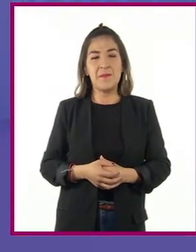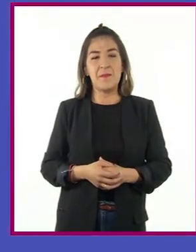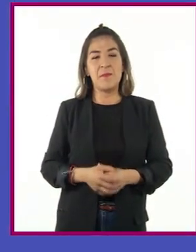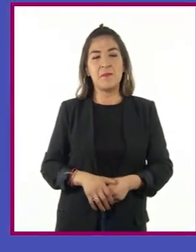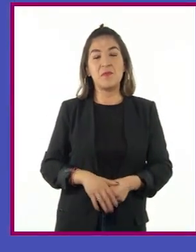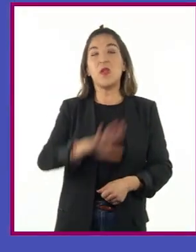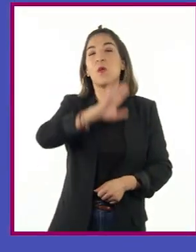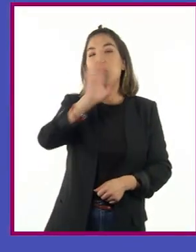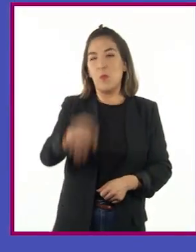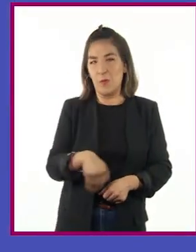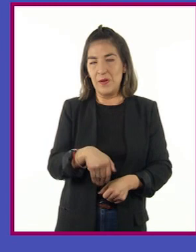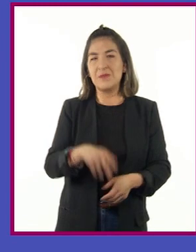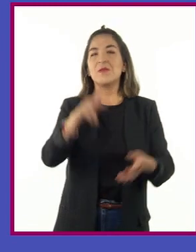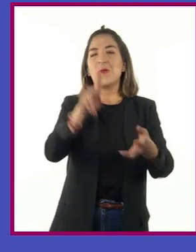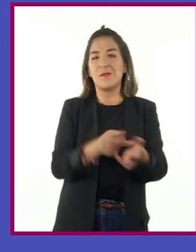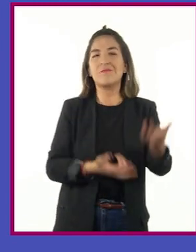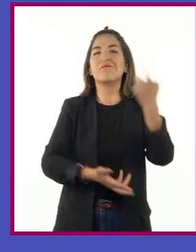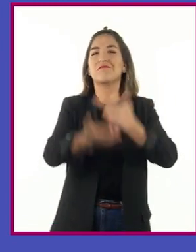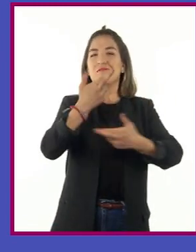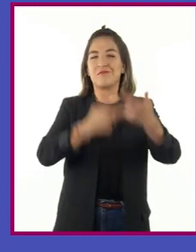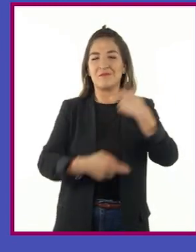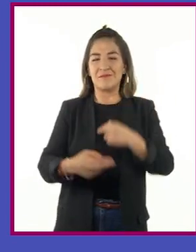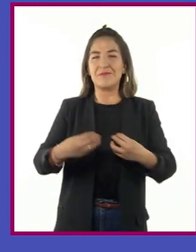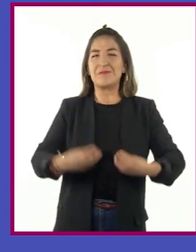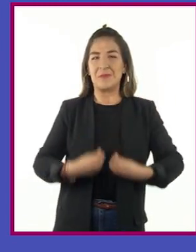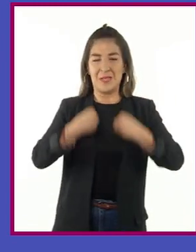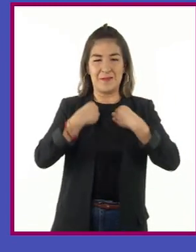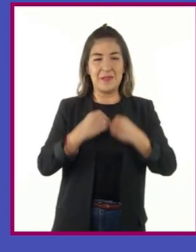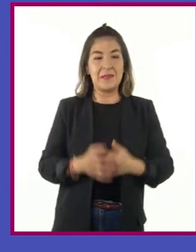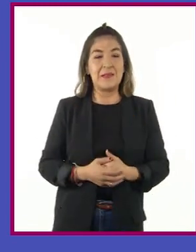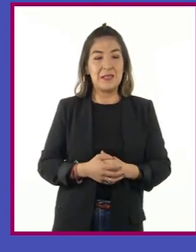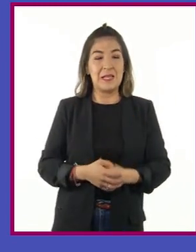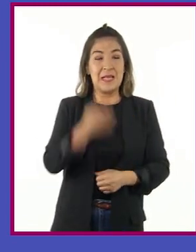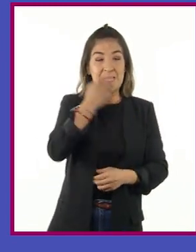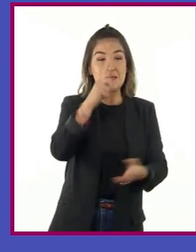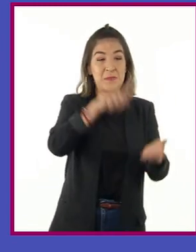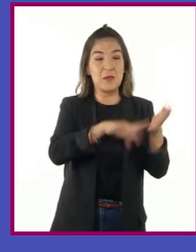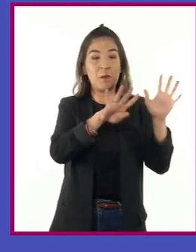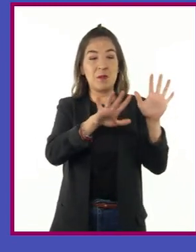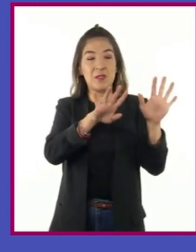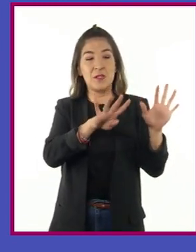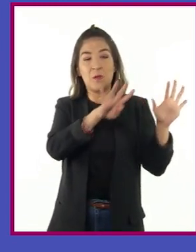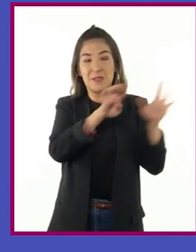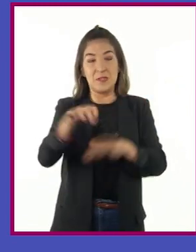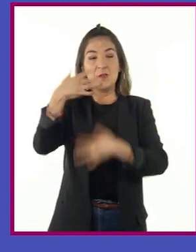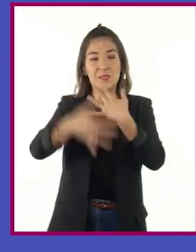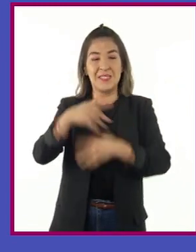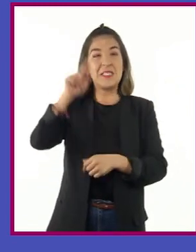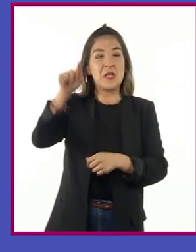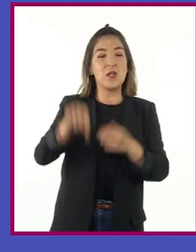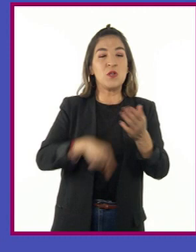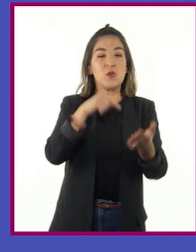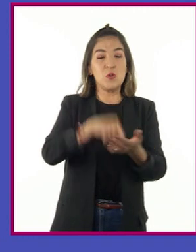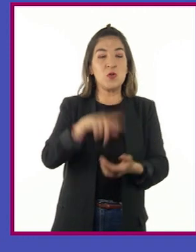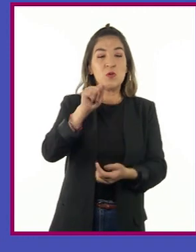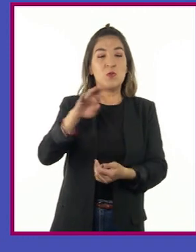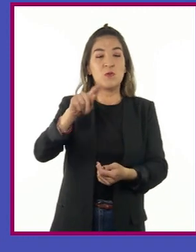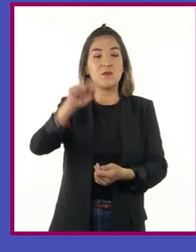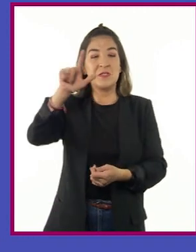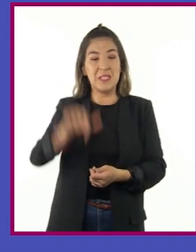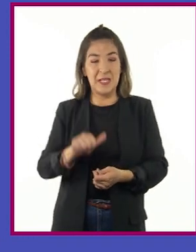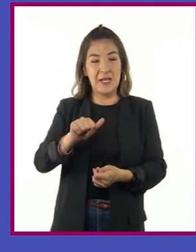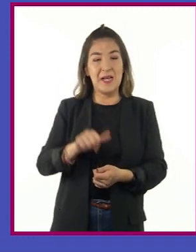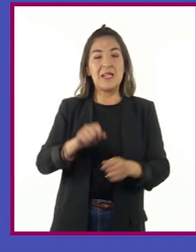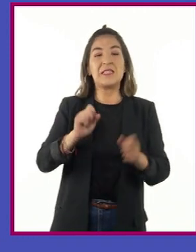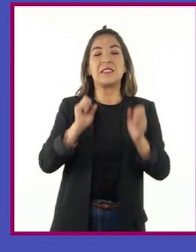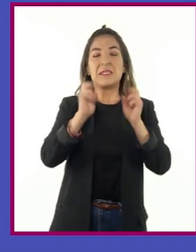Morir y renacer. En 1915, en Tuxtla Gutiérrez, Chiapas, Julio Sabines y Luz Gutiérrez